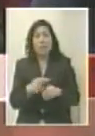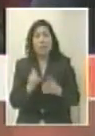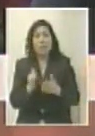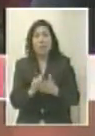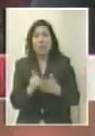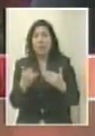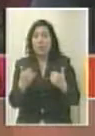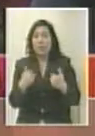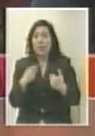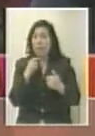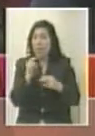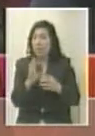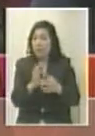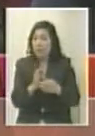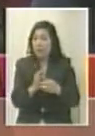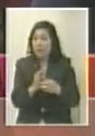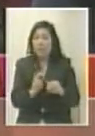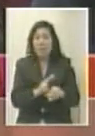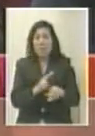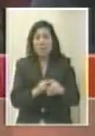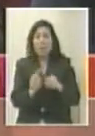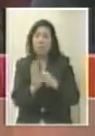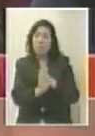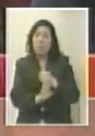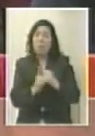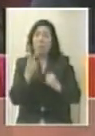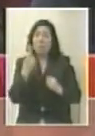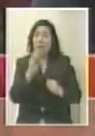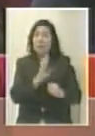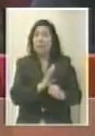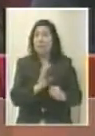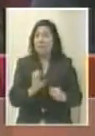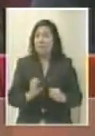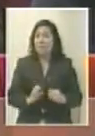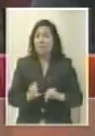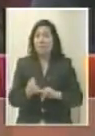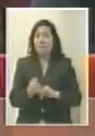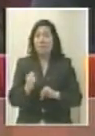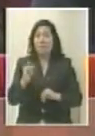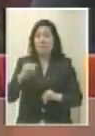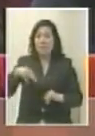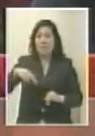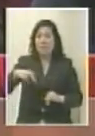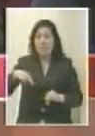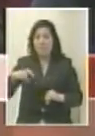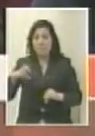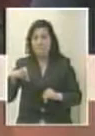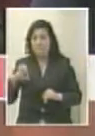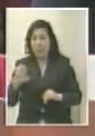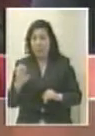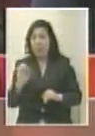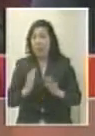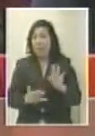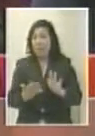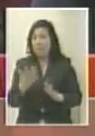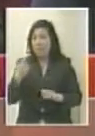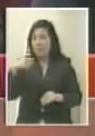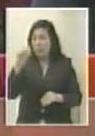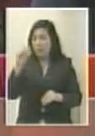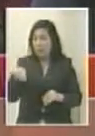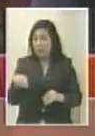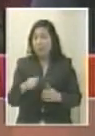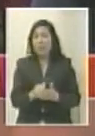ente rector del Sistema Nacional de Áreas Naturales Protegidas por el Estado, SINAMPE, sistema que posee más del